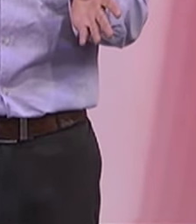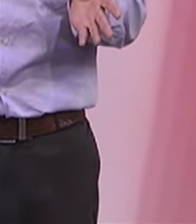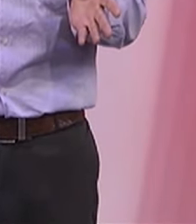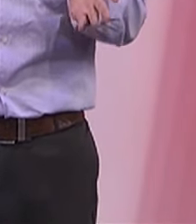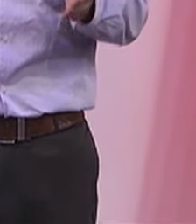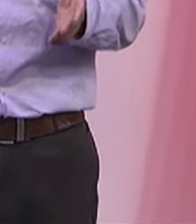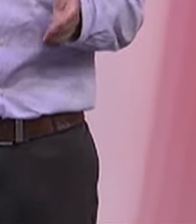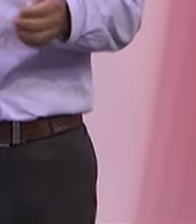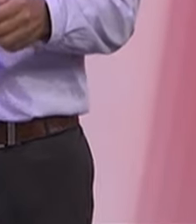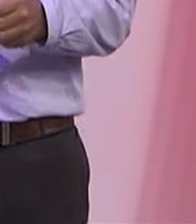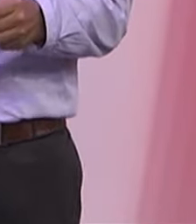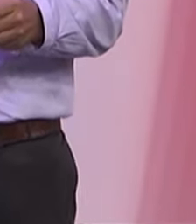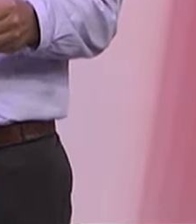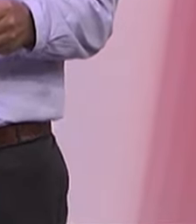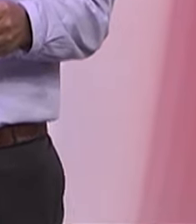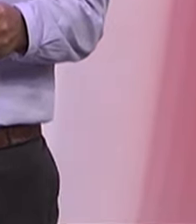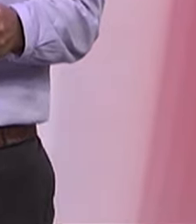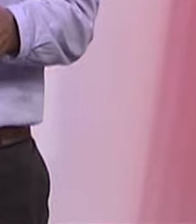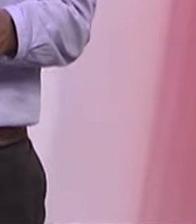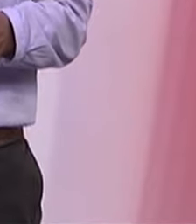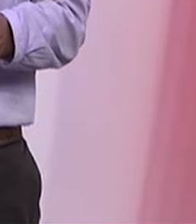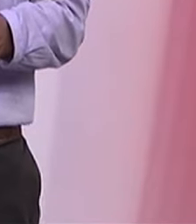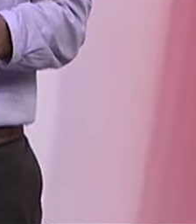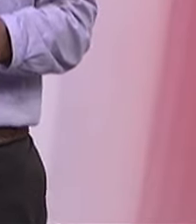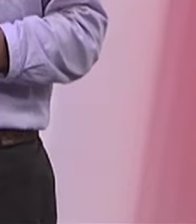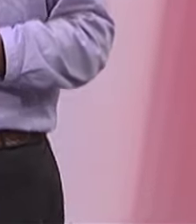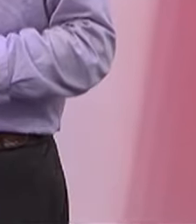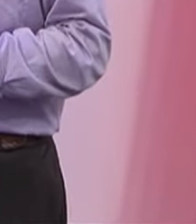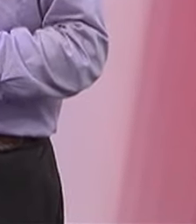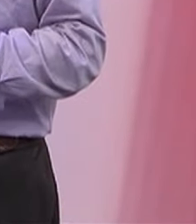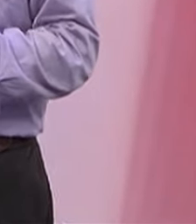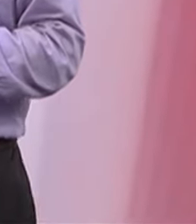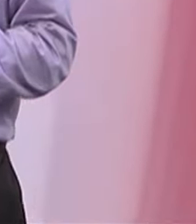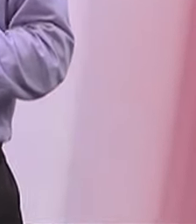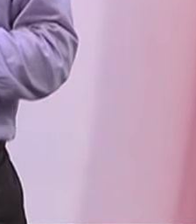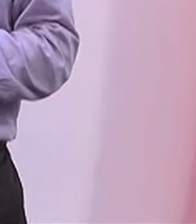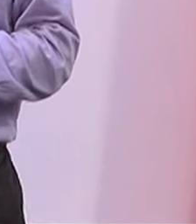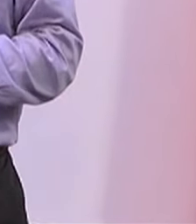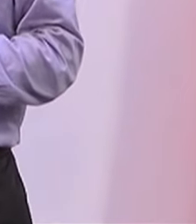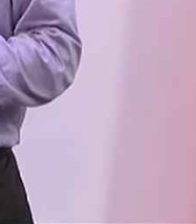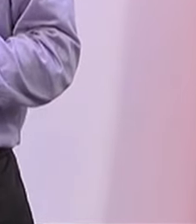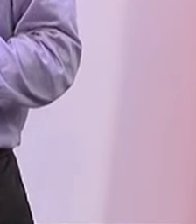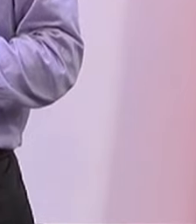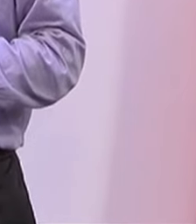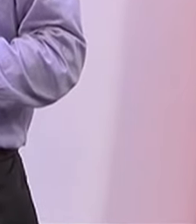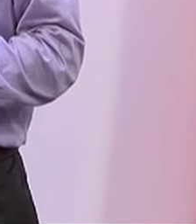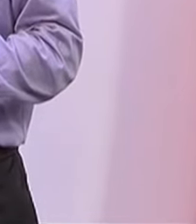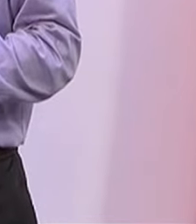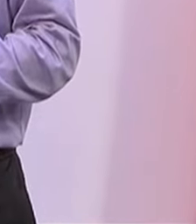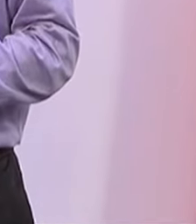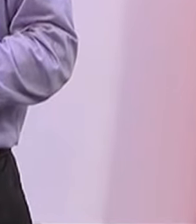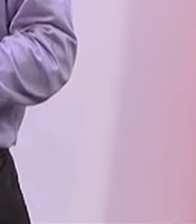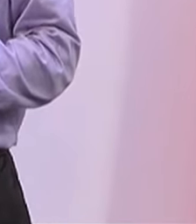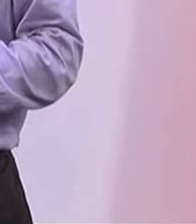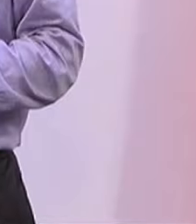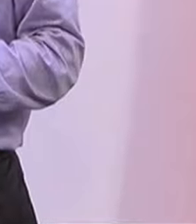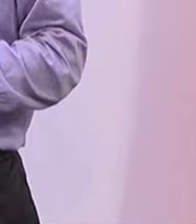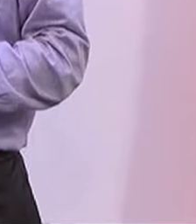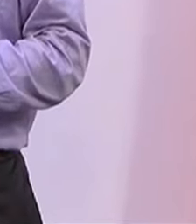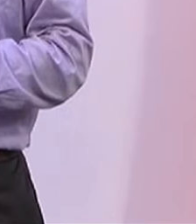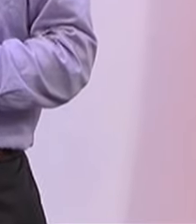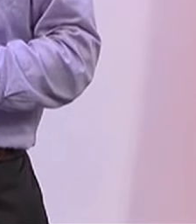sabemos que es mucho más fácil que el español. ¿Okay? Tenemos where para decir dónde o a dónde,